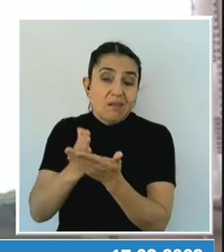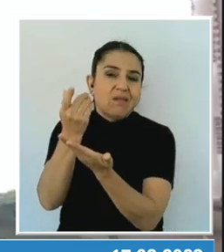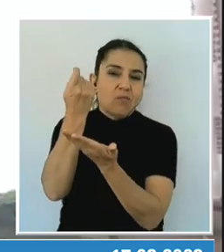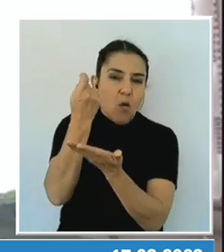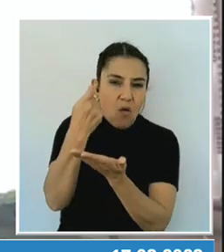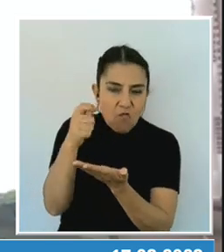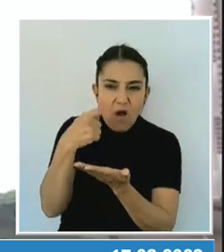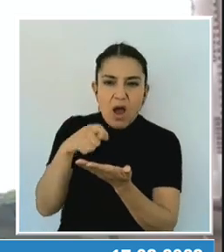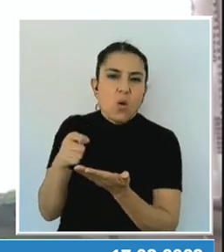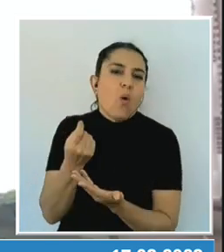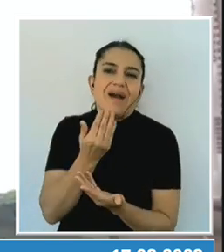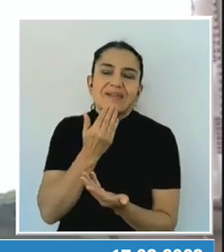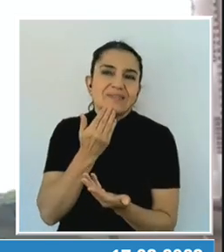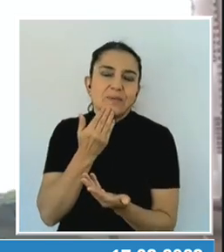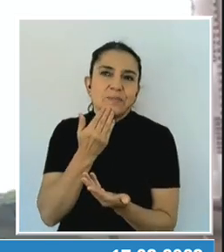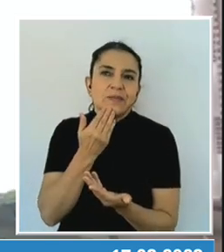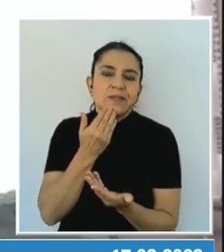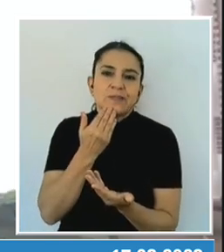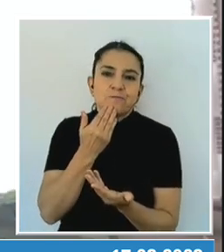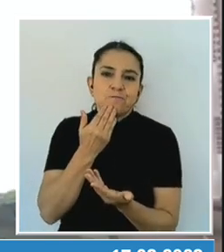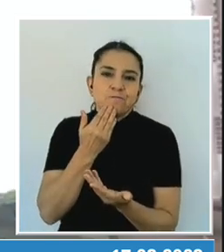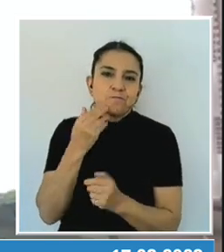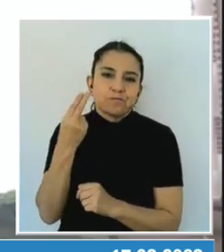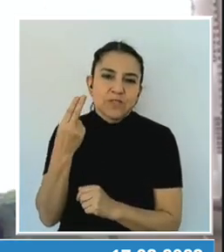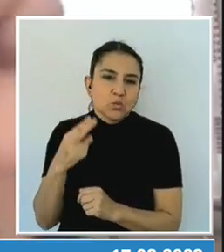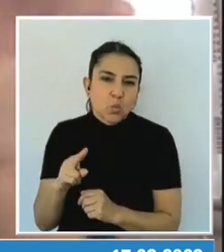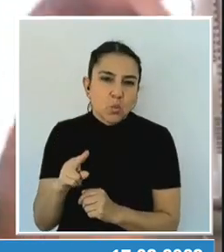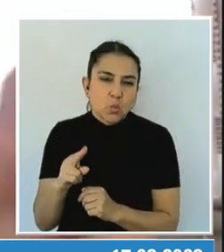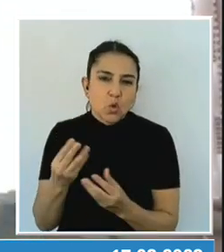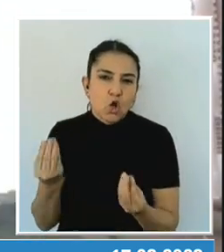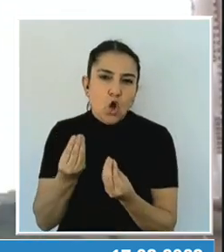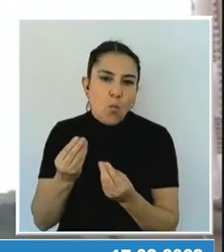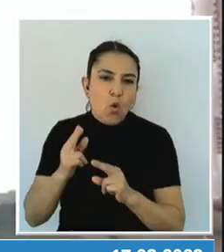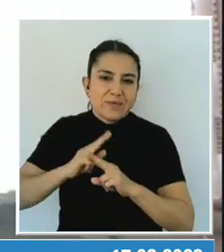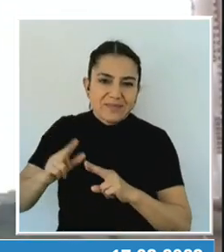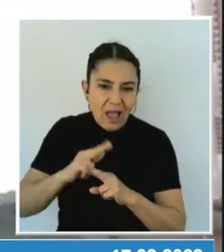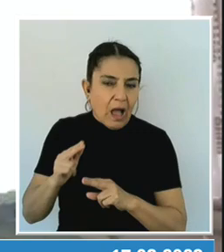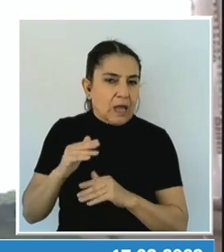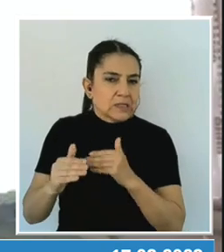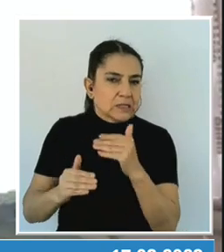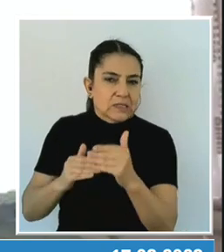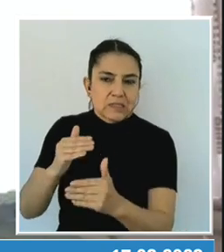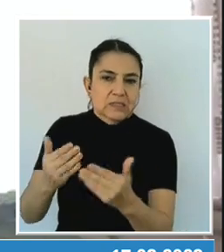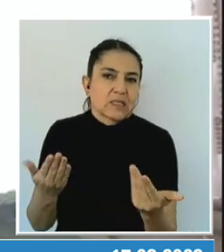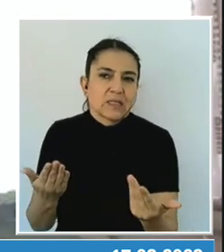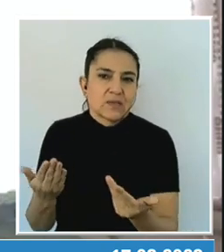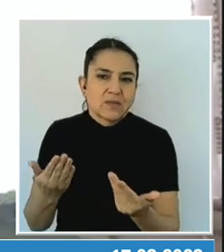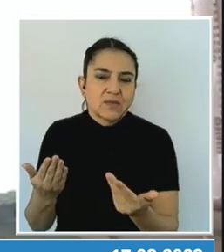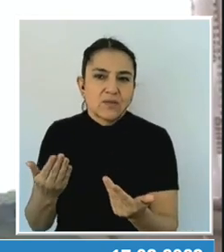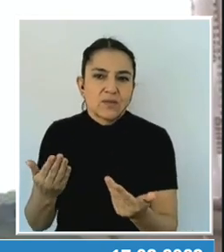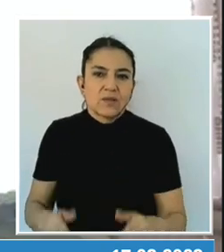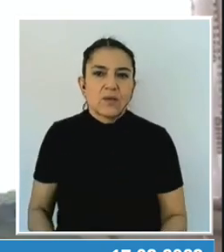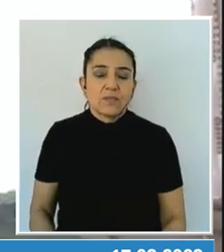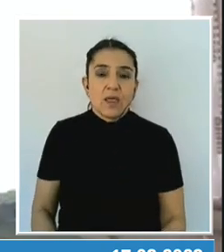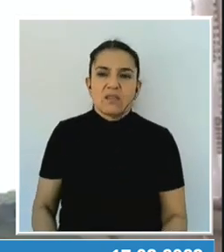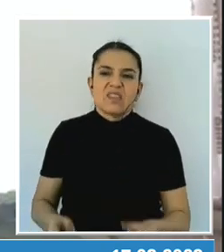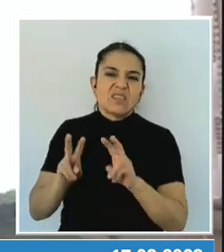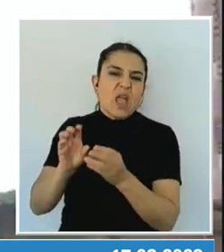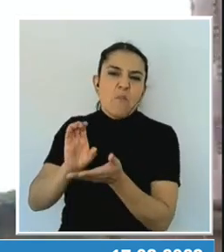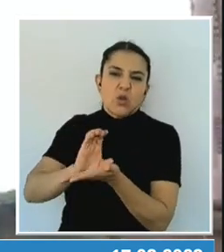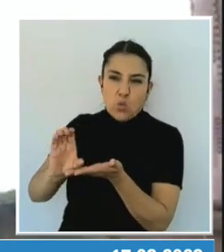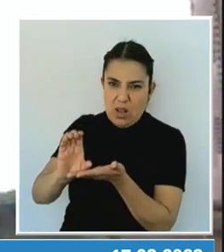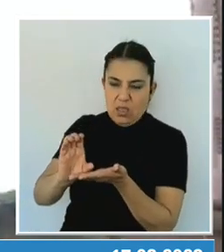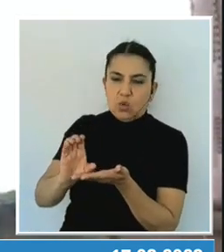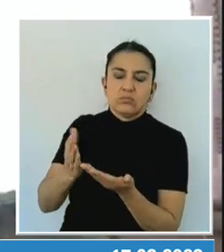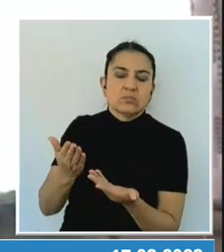también de cómo se implementa, ¿no?, las cuestiones de la retribución, pero lo que yo sí puedo decir, sin